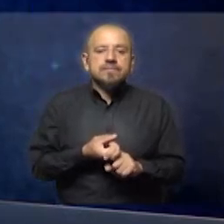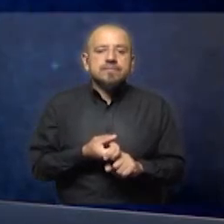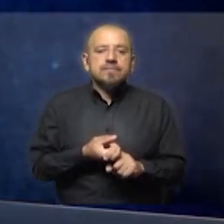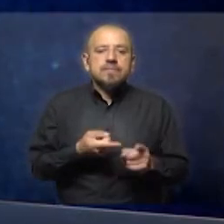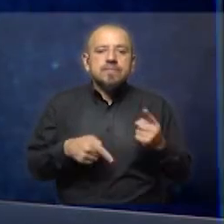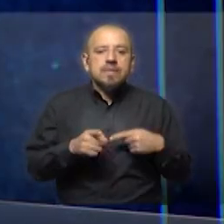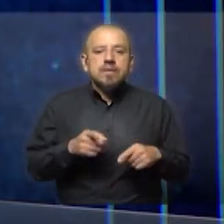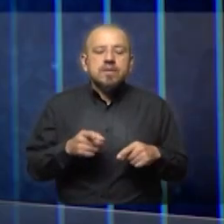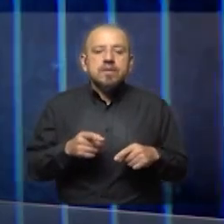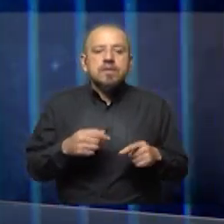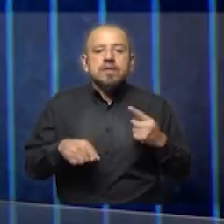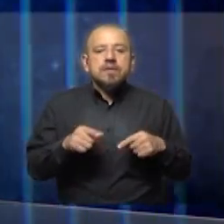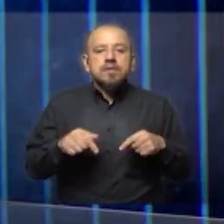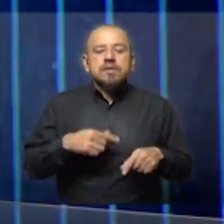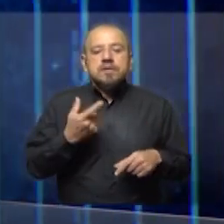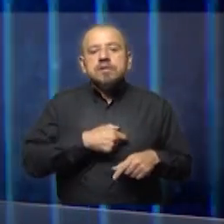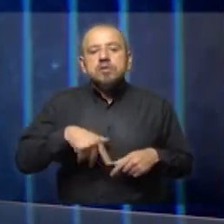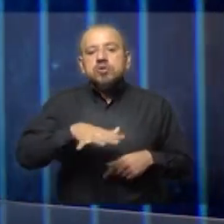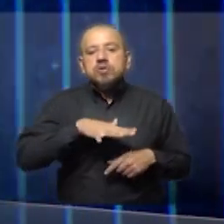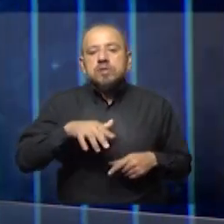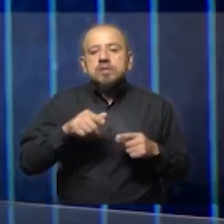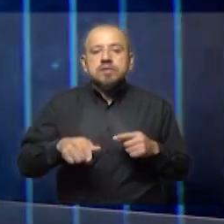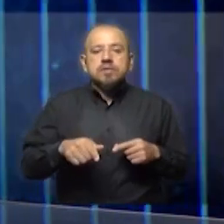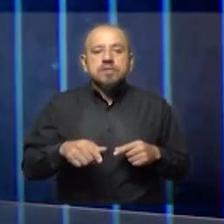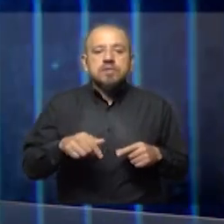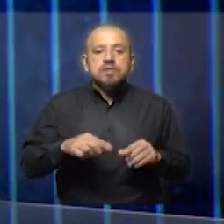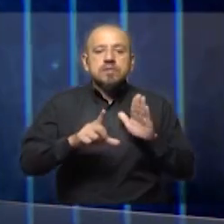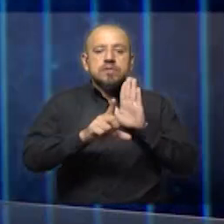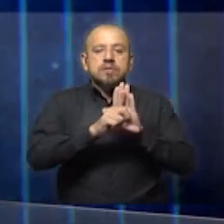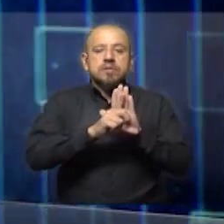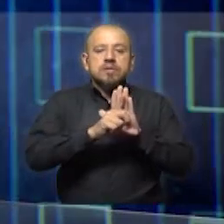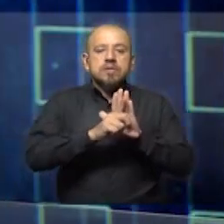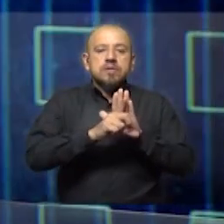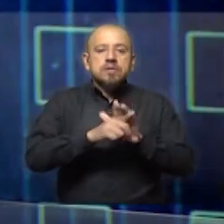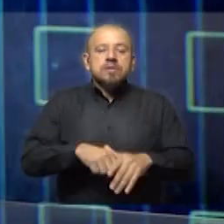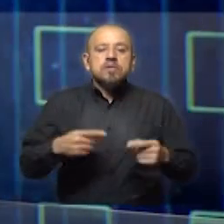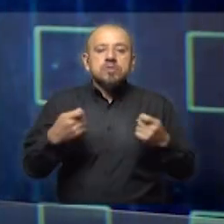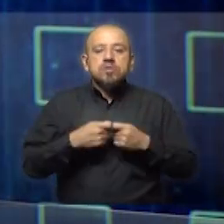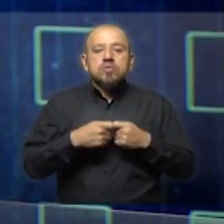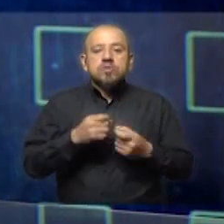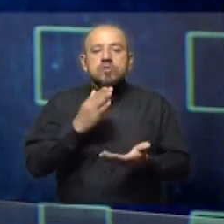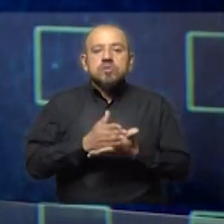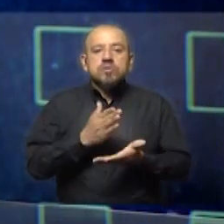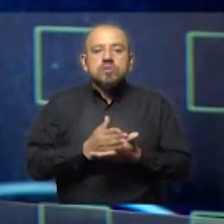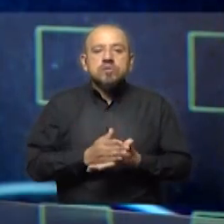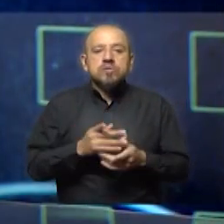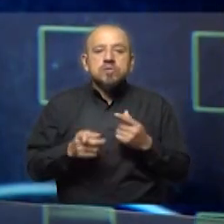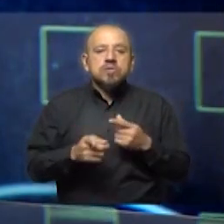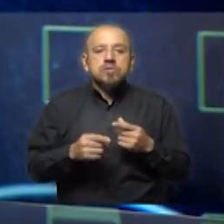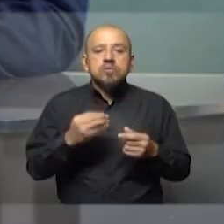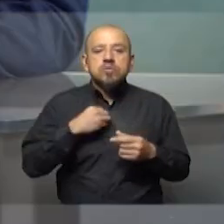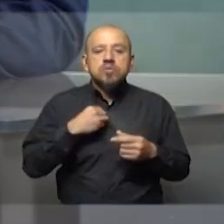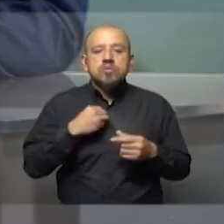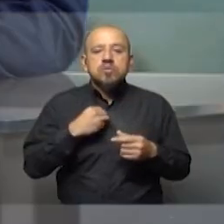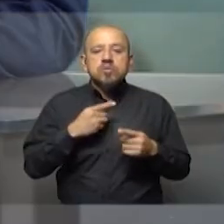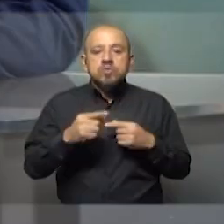arreglar las cosas a su gusto en esta sociedad especial el que la ley le daba negocio el derecho de hacer predominar en todo su voluntad